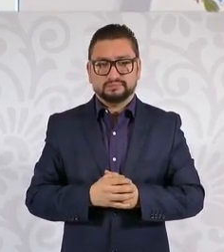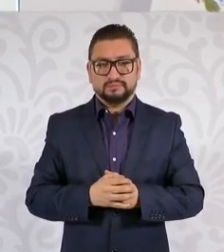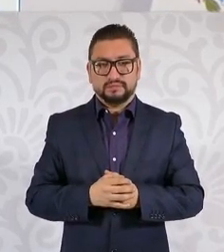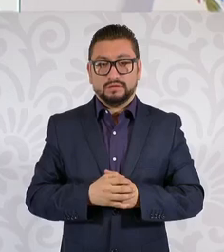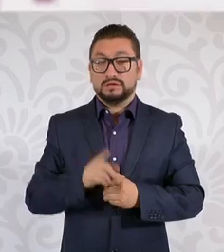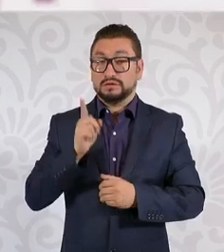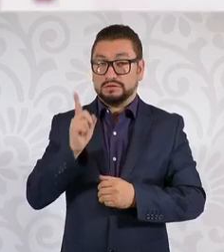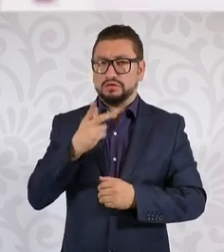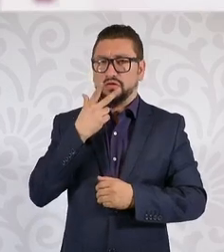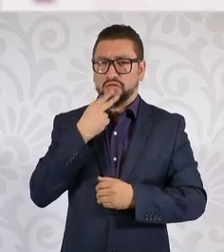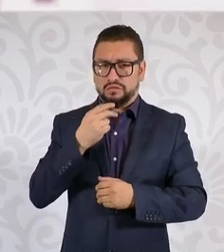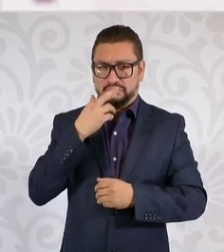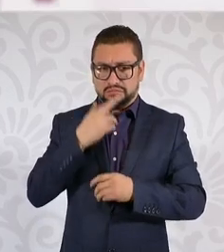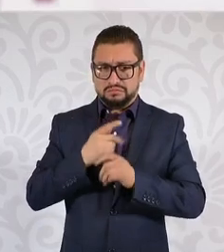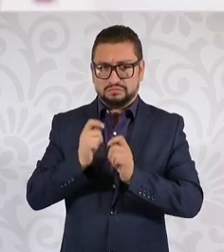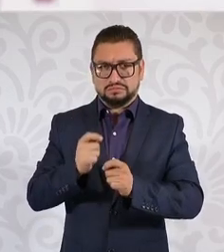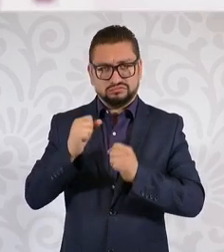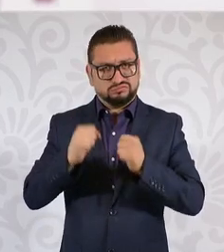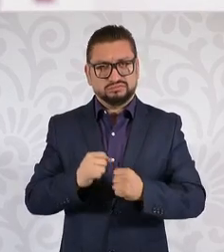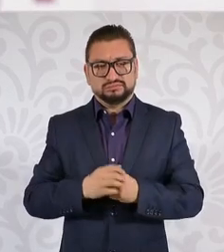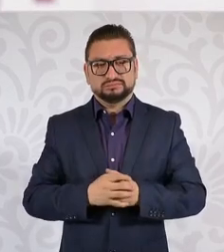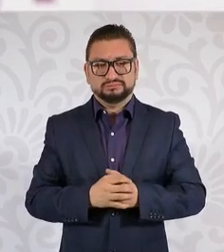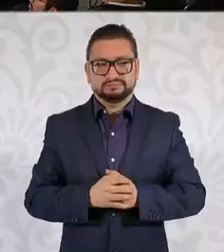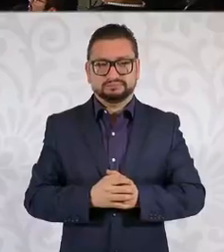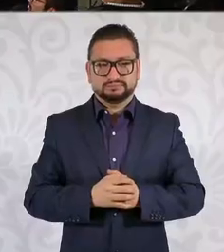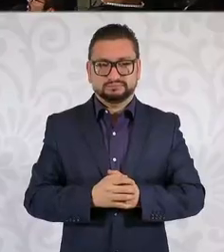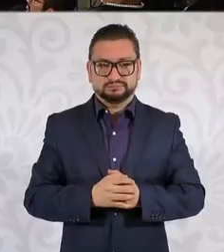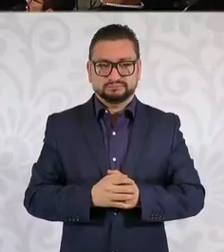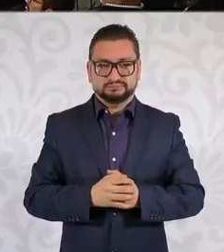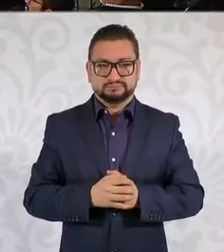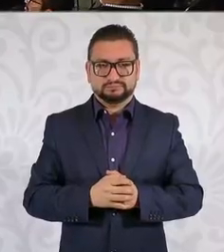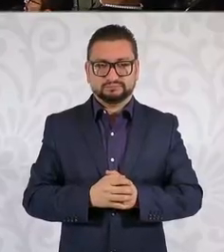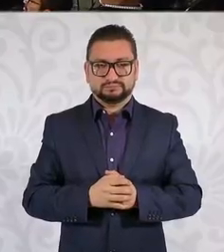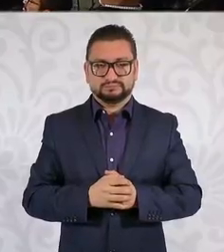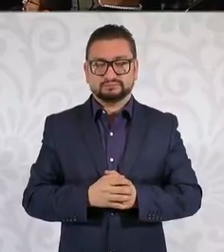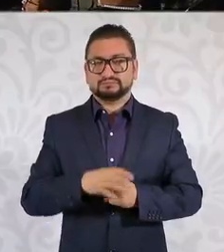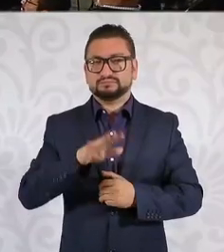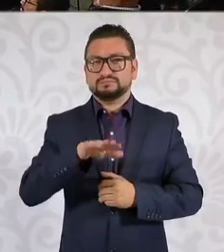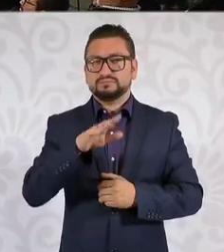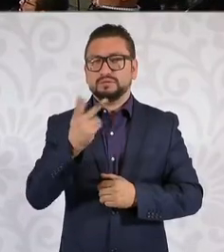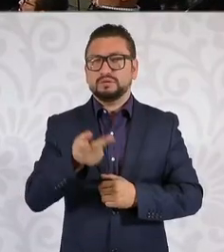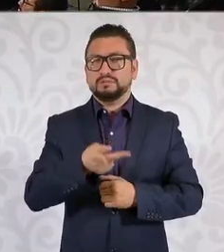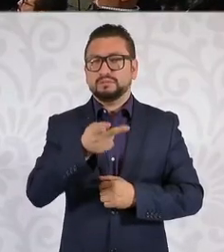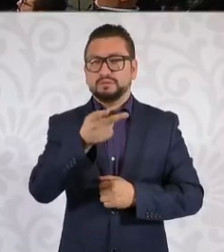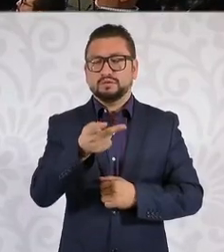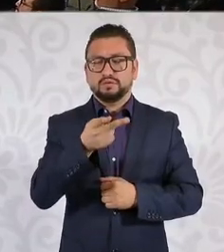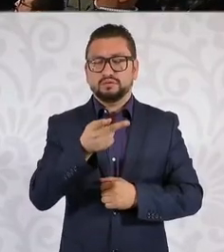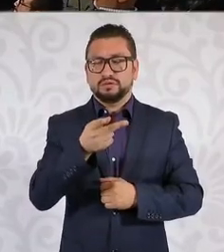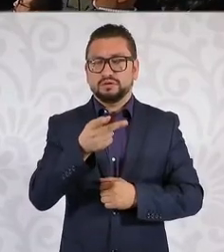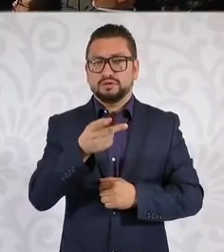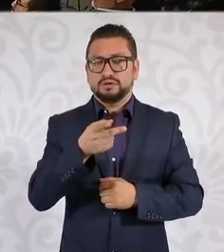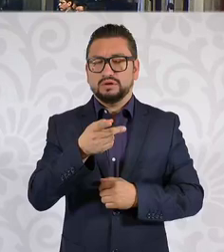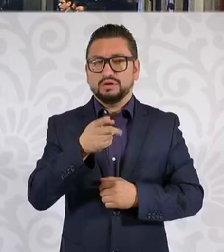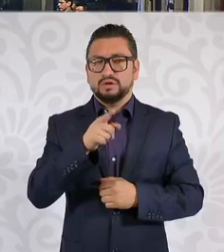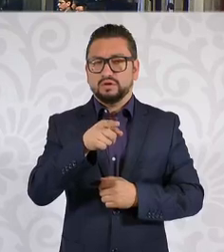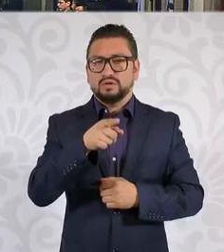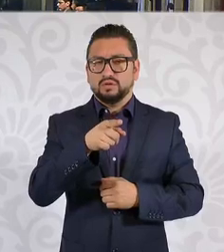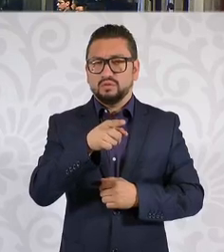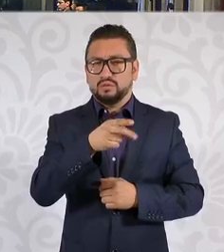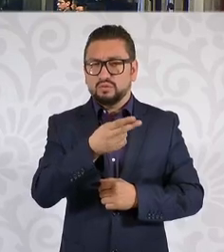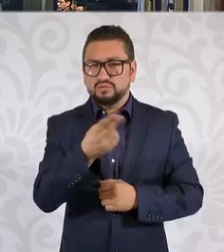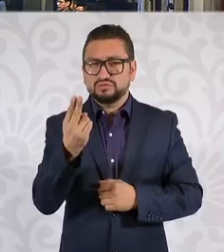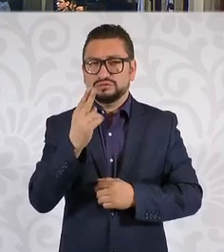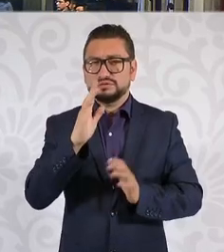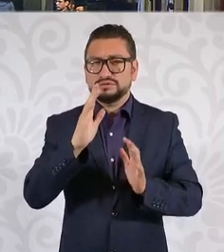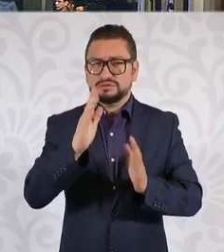y va a ser un gran papel como canciller. Y luego de la ratificación del canciller, preguntarle si ya tiene pensada pues cómo se